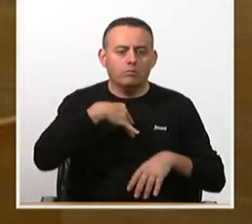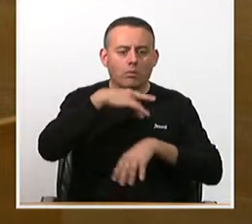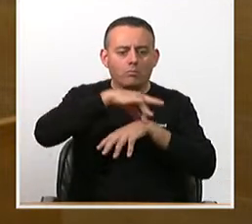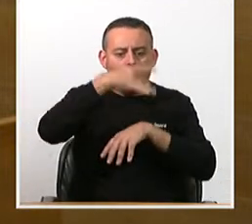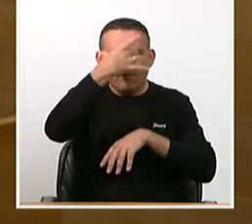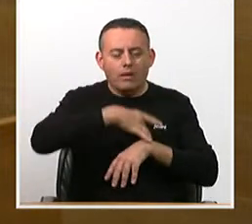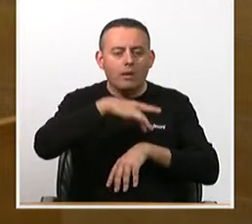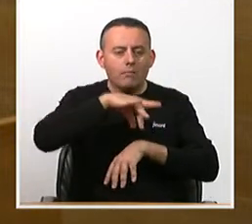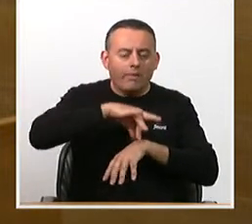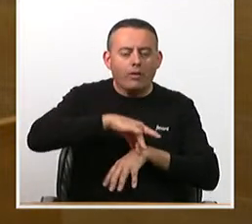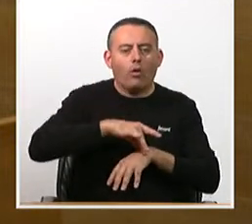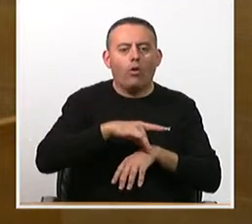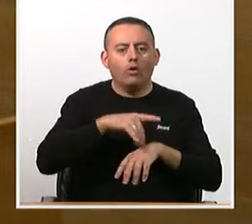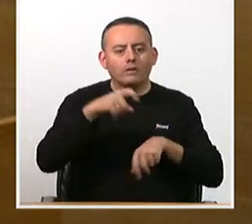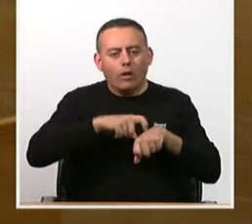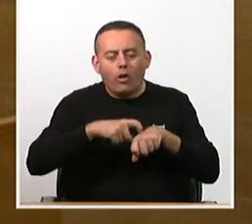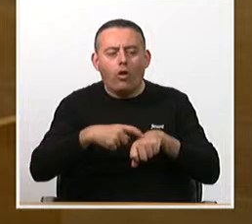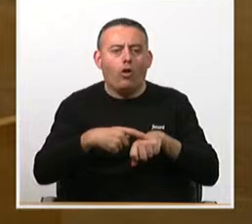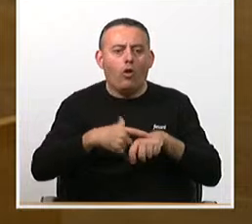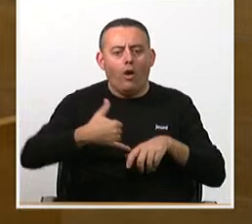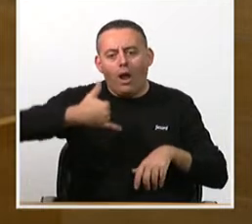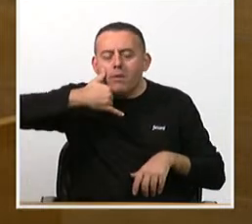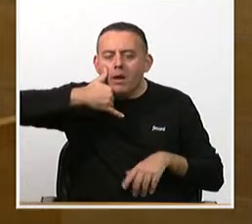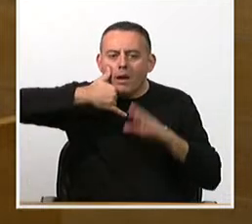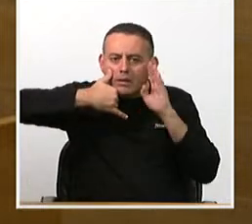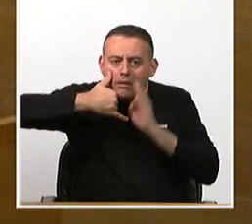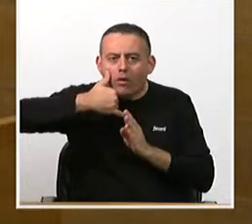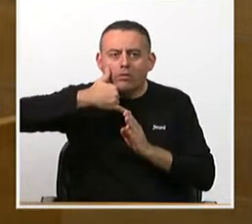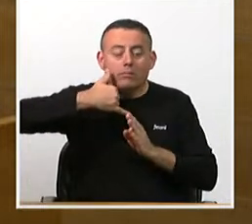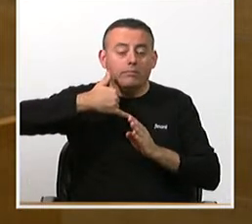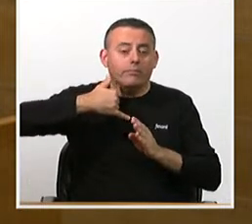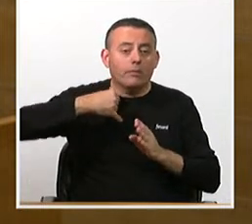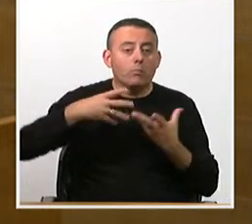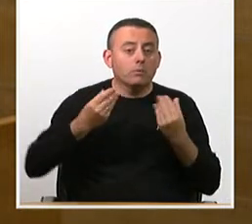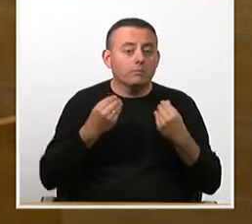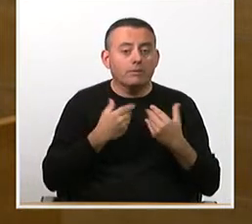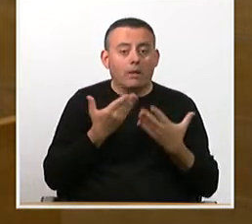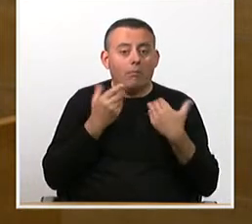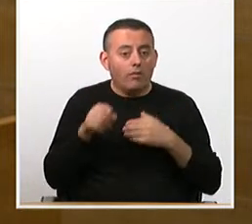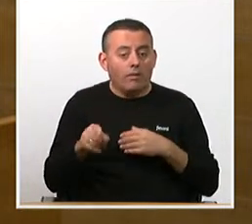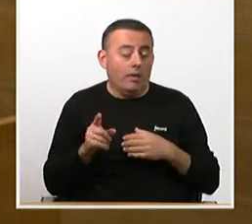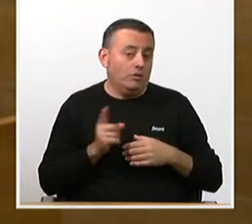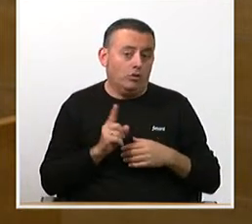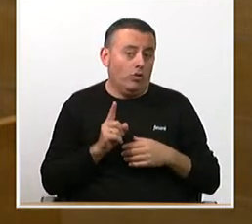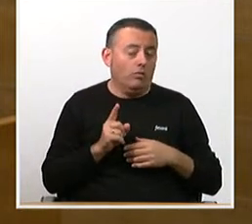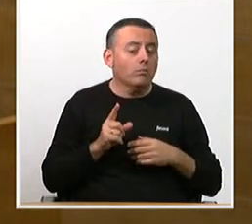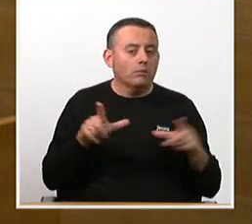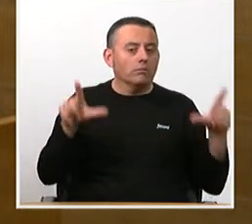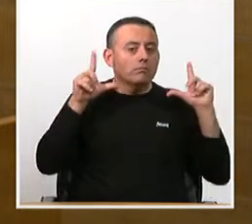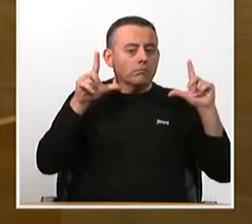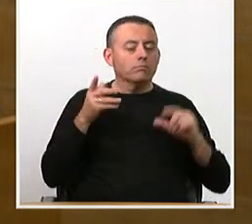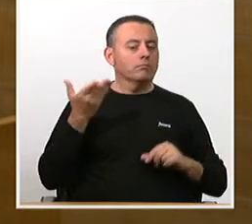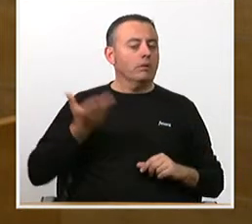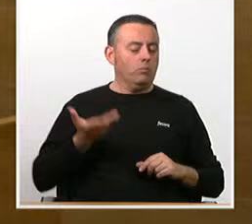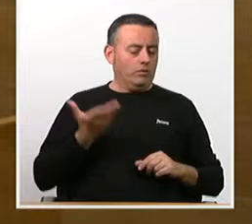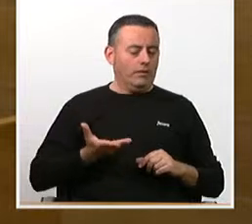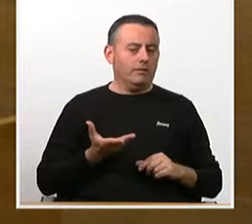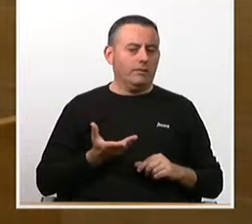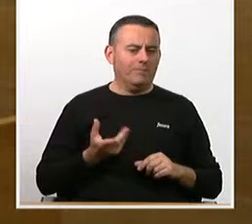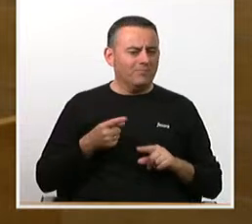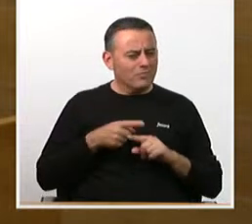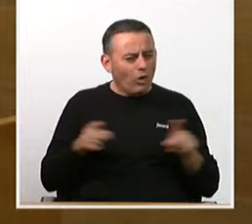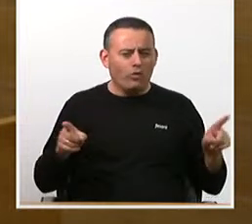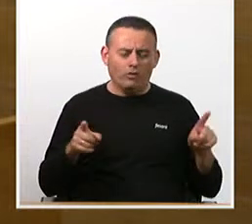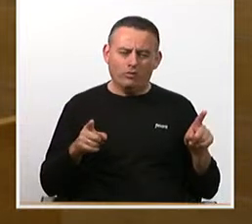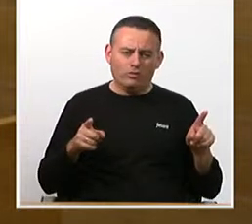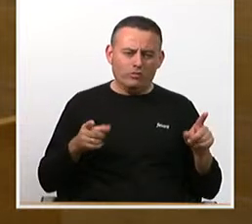momento extraordinario que no muchas veces se habla de ellas pero claro claro que no puede ser un sego en blanco Pero porque la sociedad